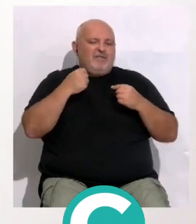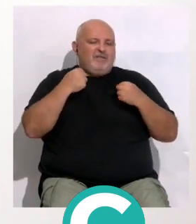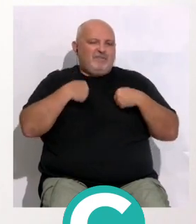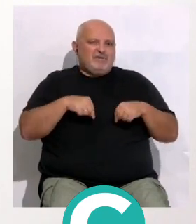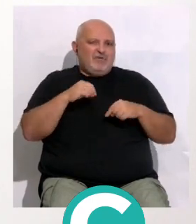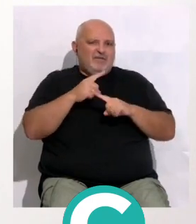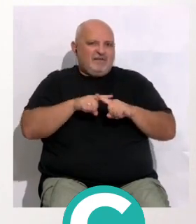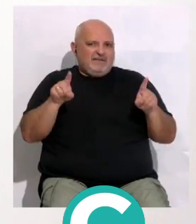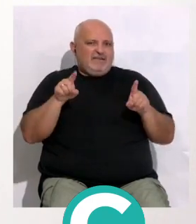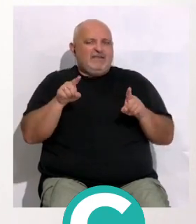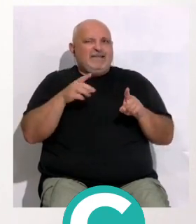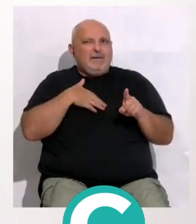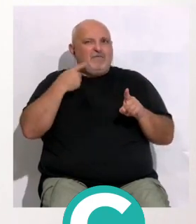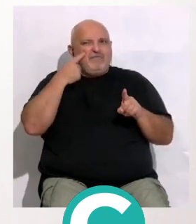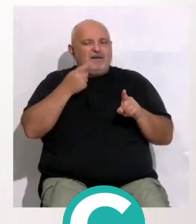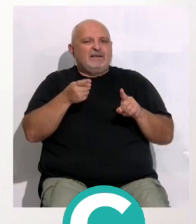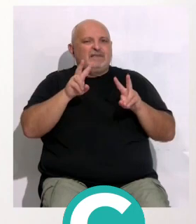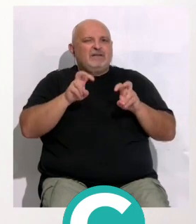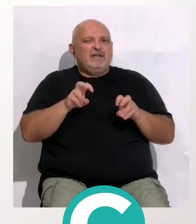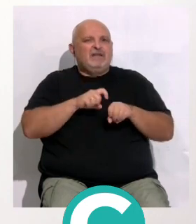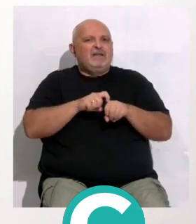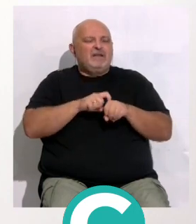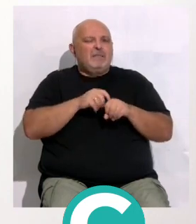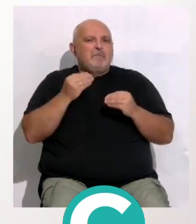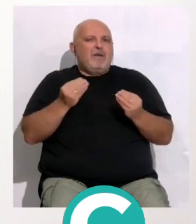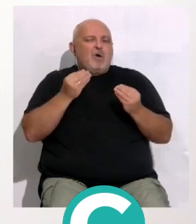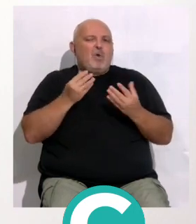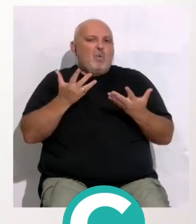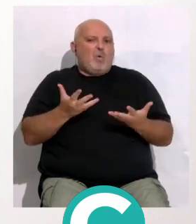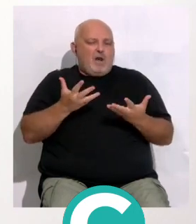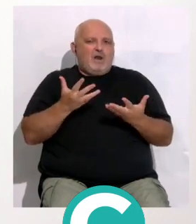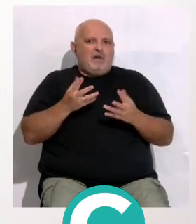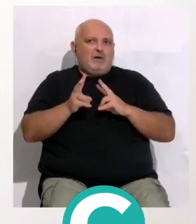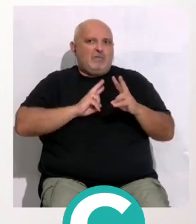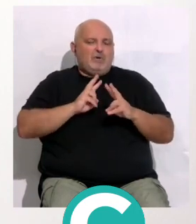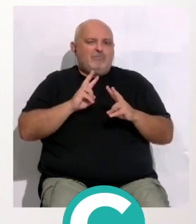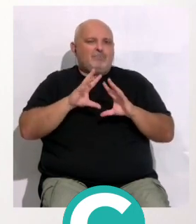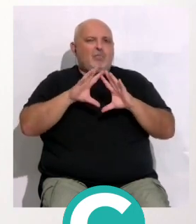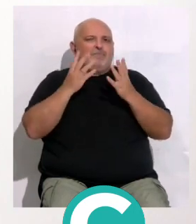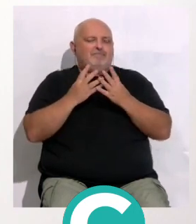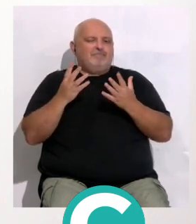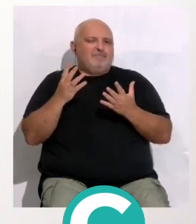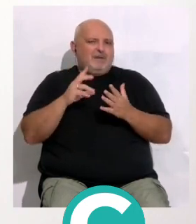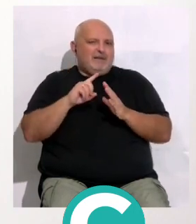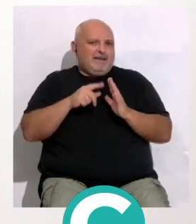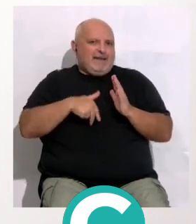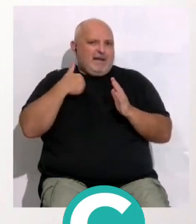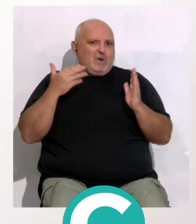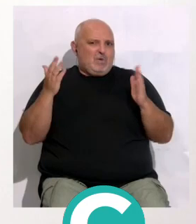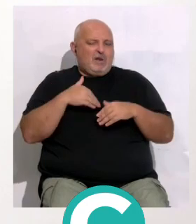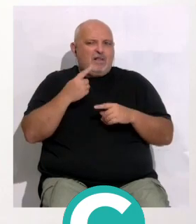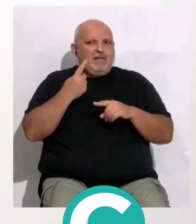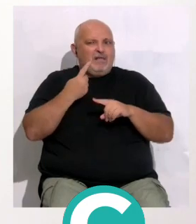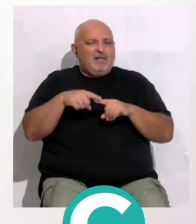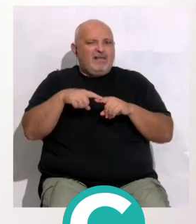diferentes y querríamos ver no solo qué tipo de ejercicio es mejor, que quizás no haya una respuesta universal para eso, sino en base a